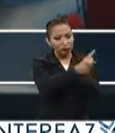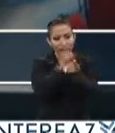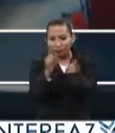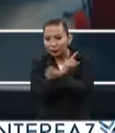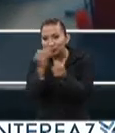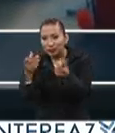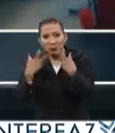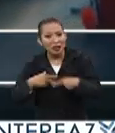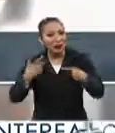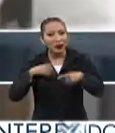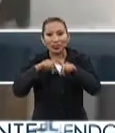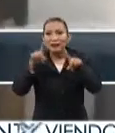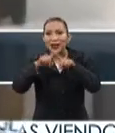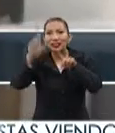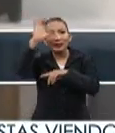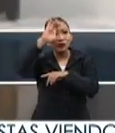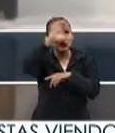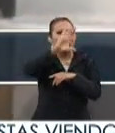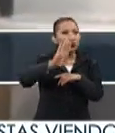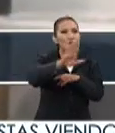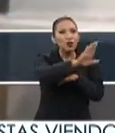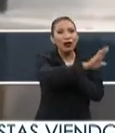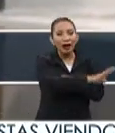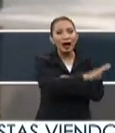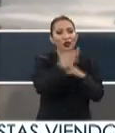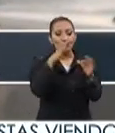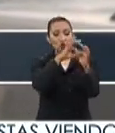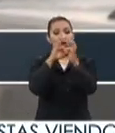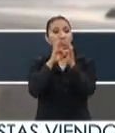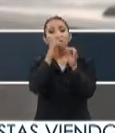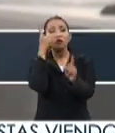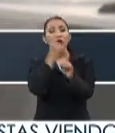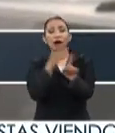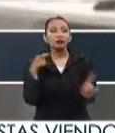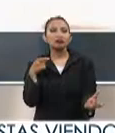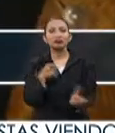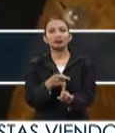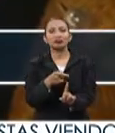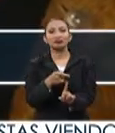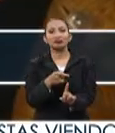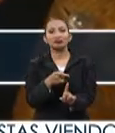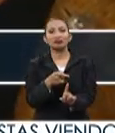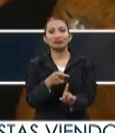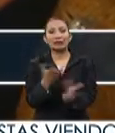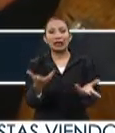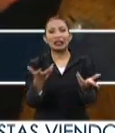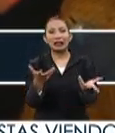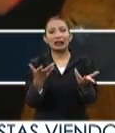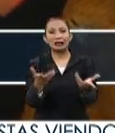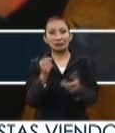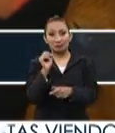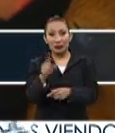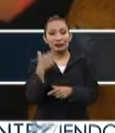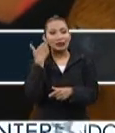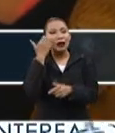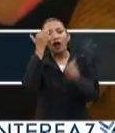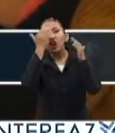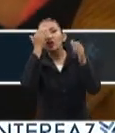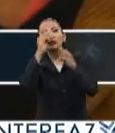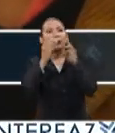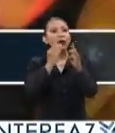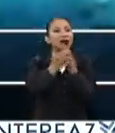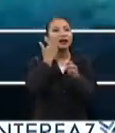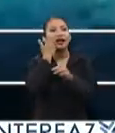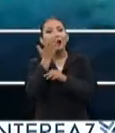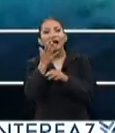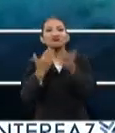conviviendo con mucha gente de muchas culturas y unidos solamente por una cosa, las ganas de querer seguir conociendo el mundo,